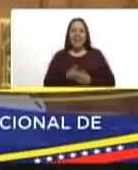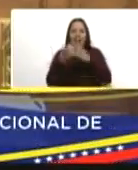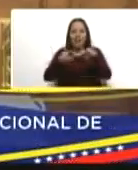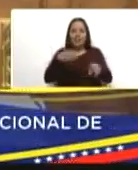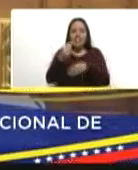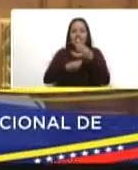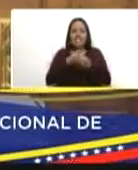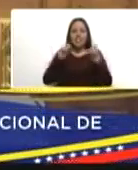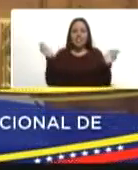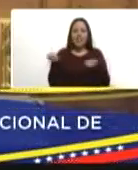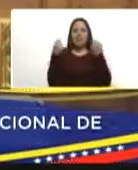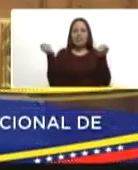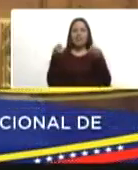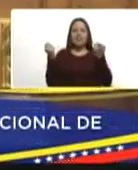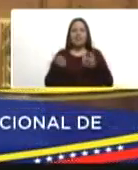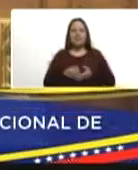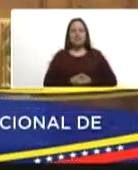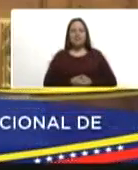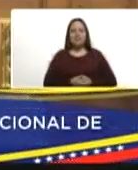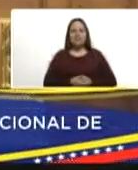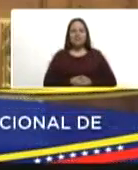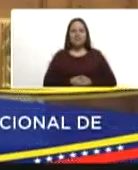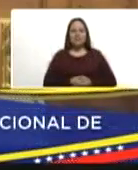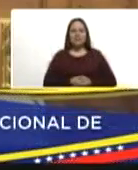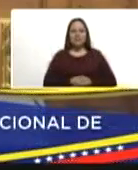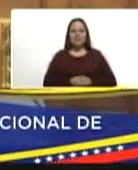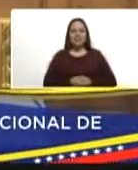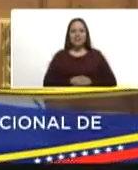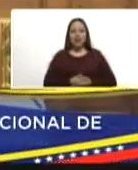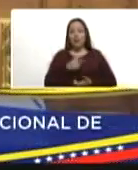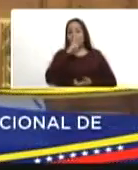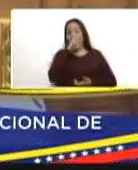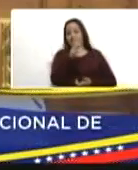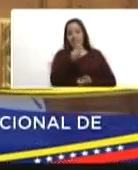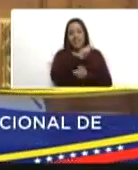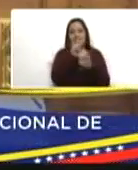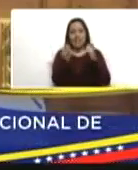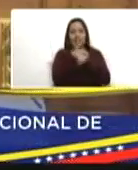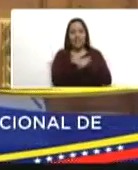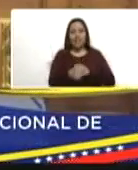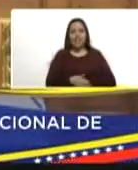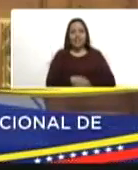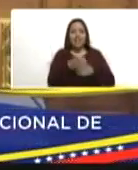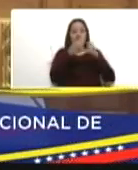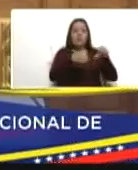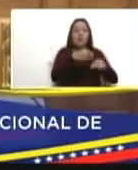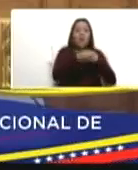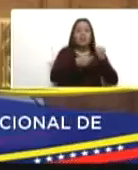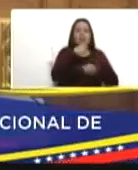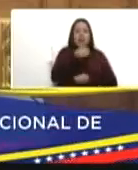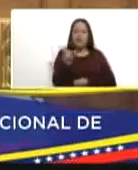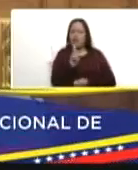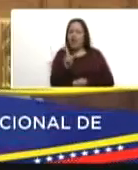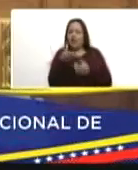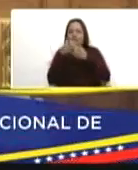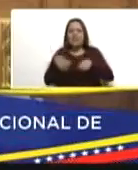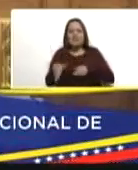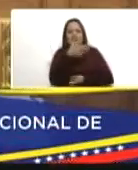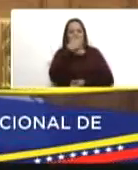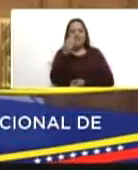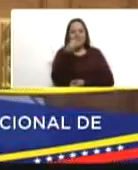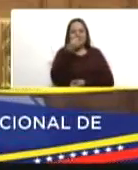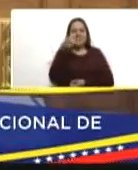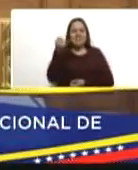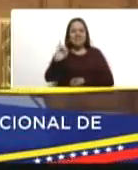una campaña de tergiversación terrible no es que el huevo era dañino el huevo es el mejor alimento que